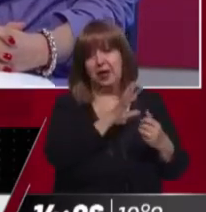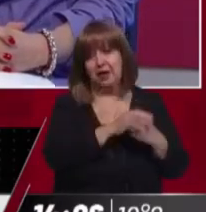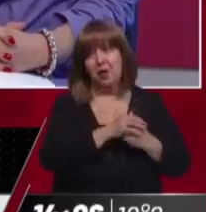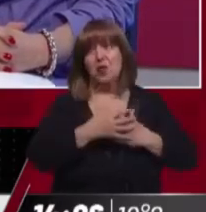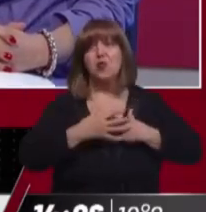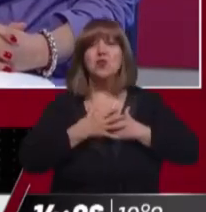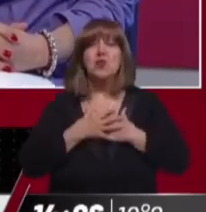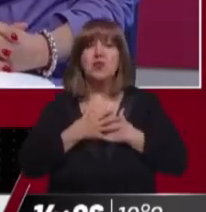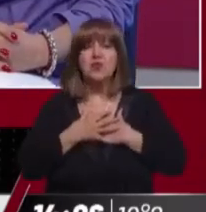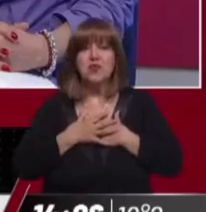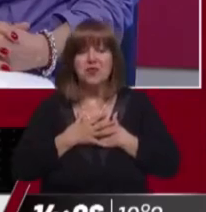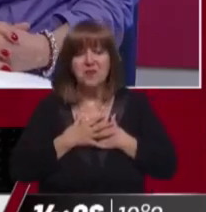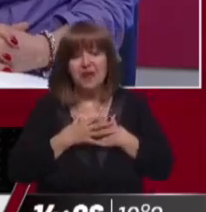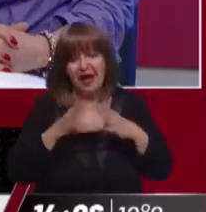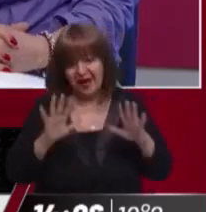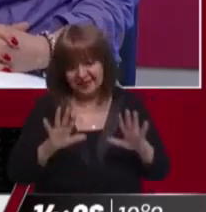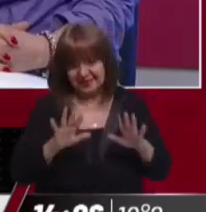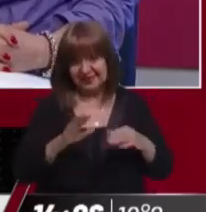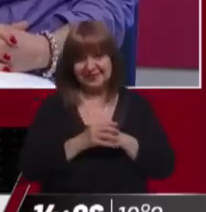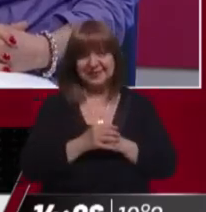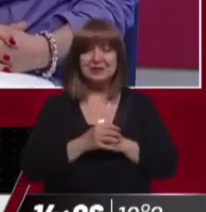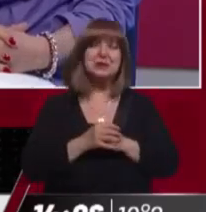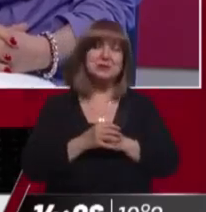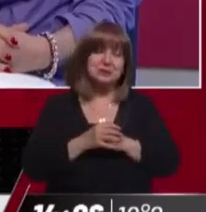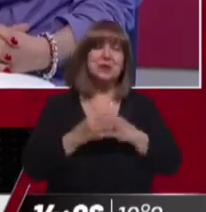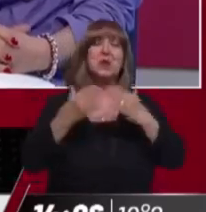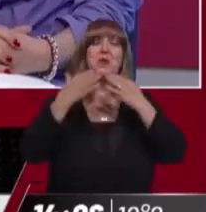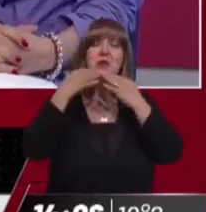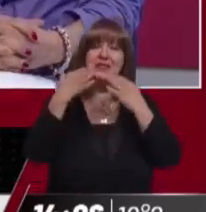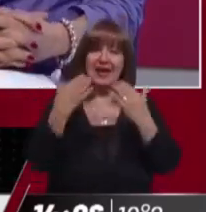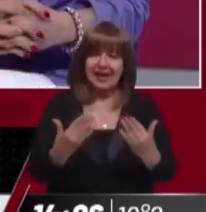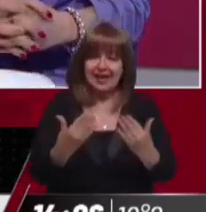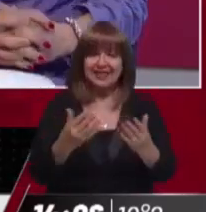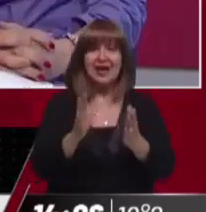buen fin de semana en esta en este momento estamos guarde el pato y el perro